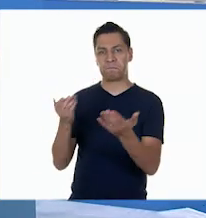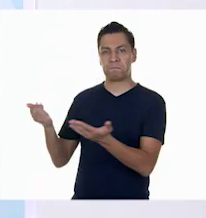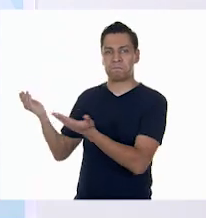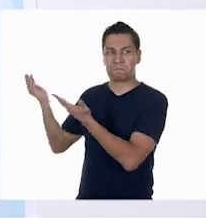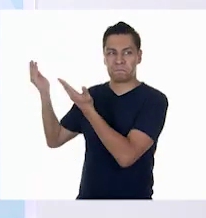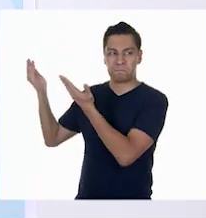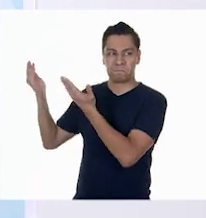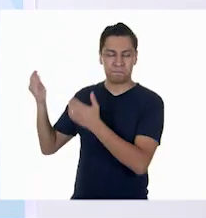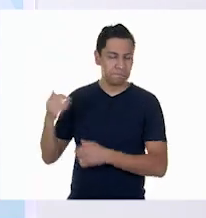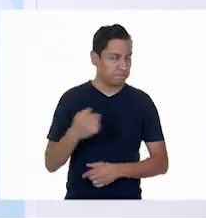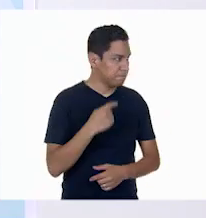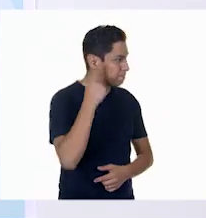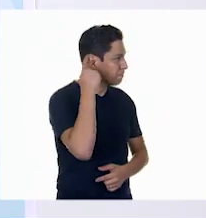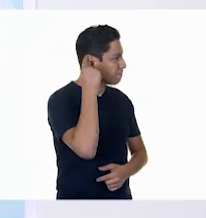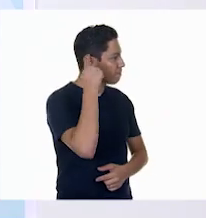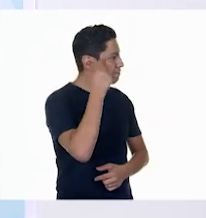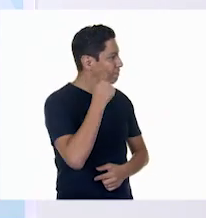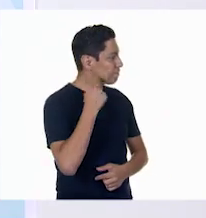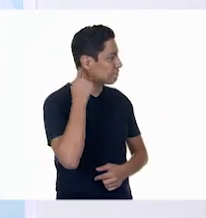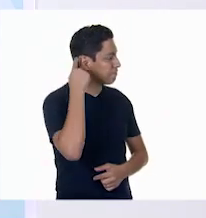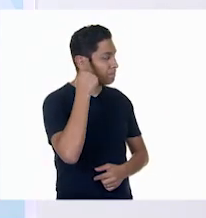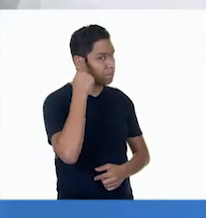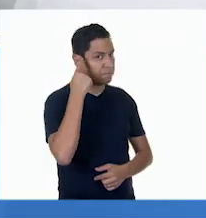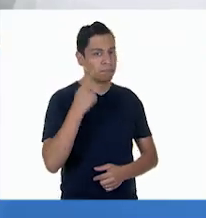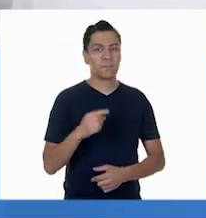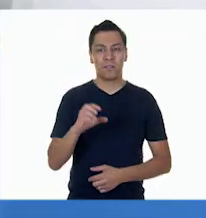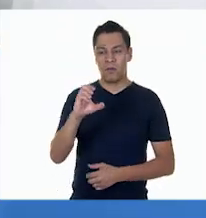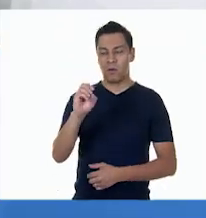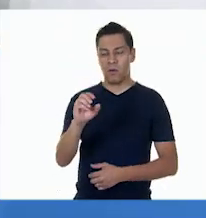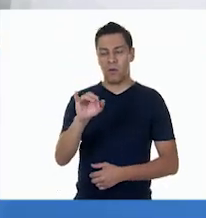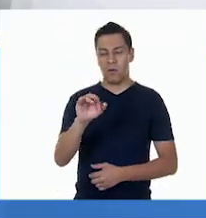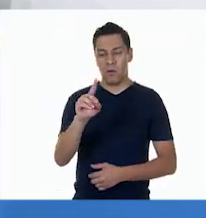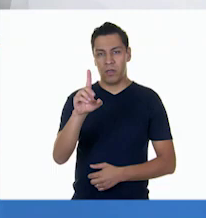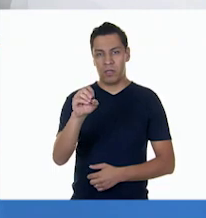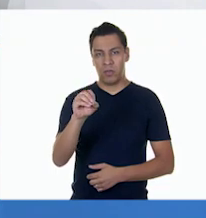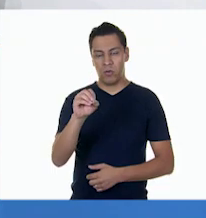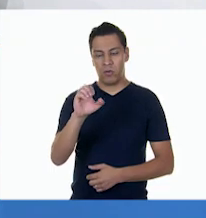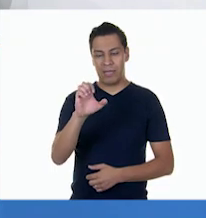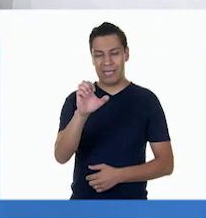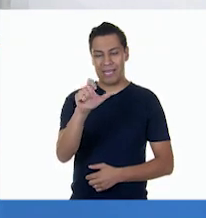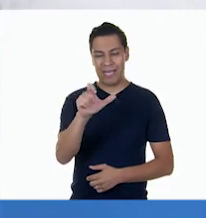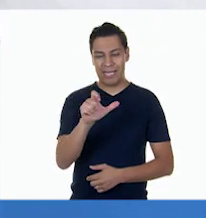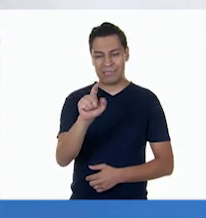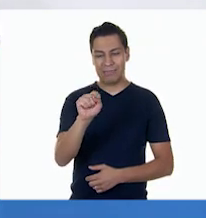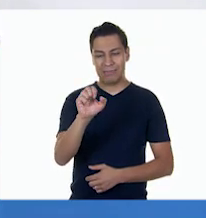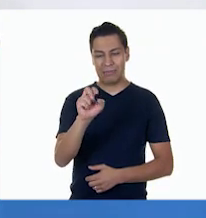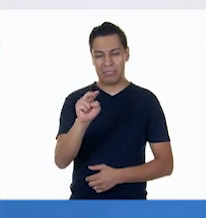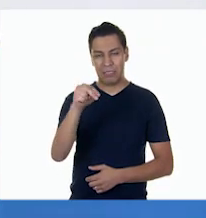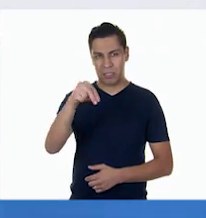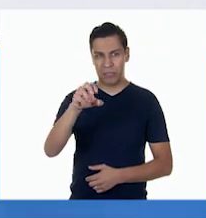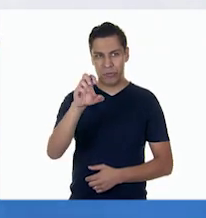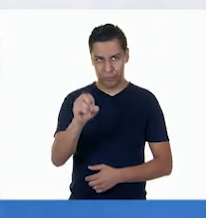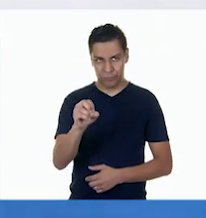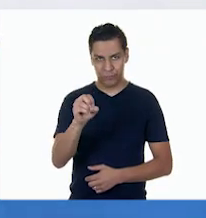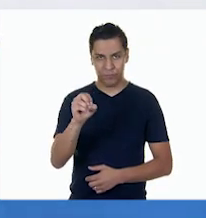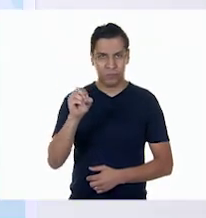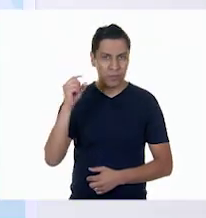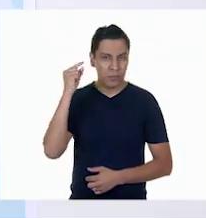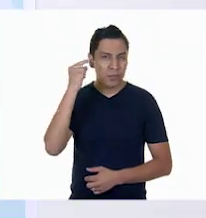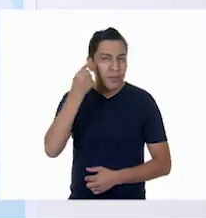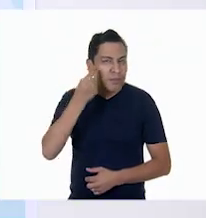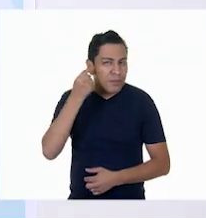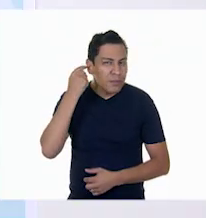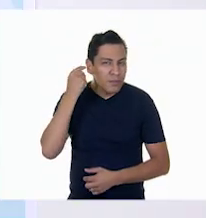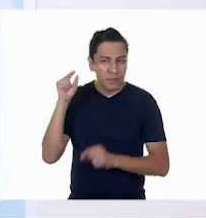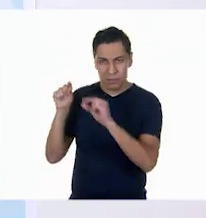Vamos ahora a señalar el canal auditivo. Canal auditivo. Ajá, muy